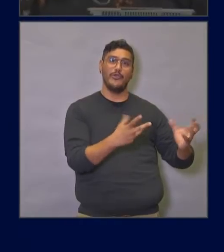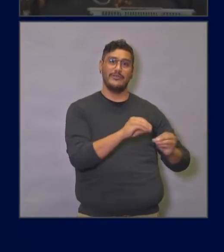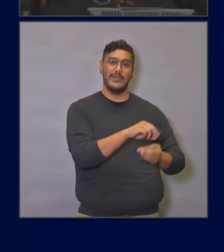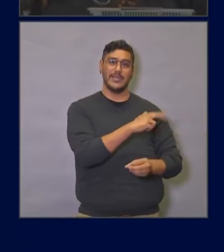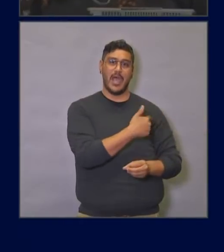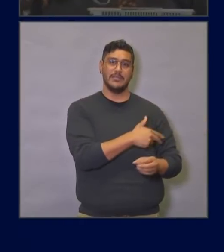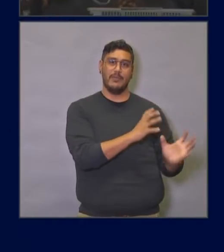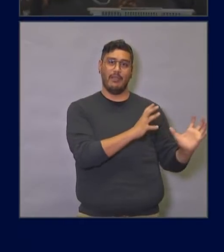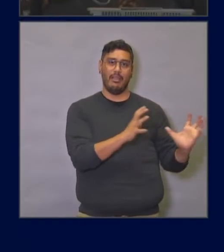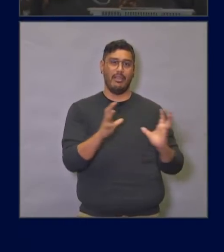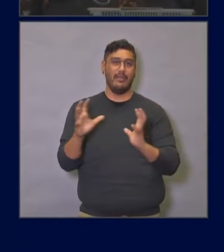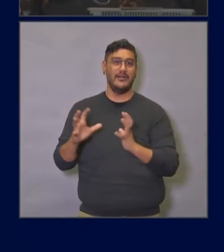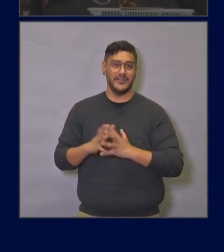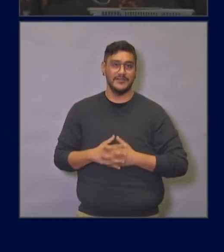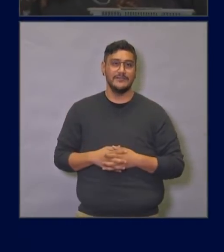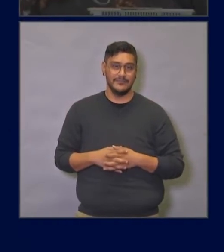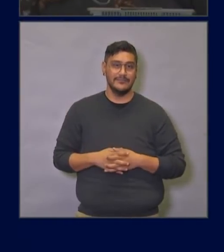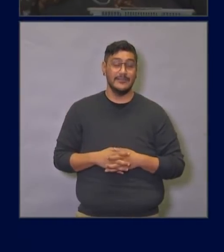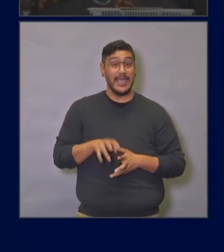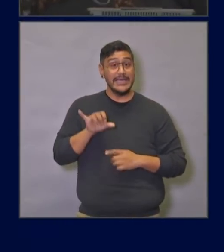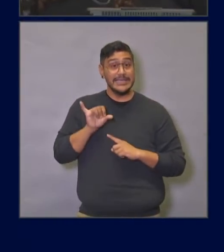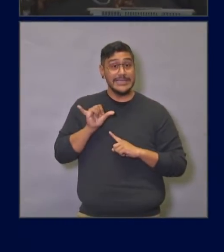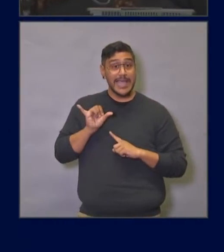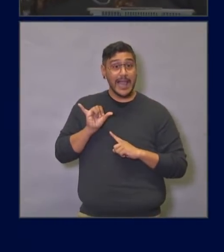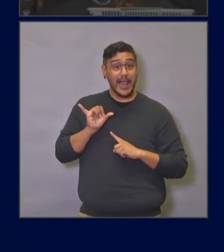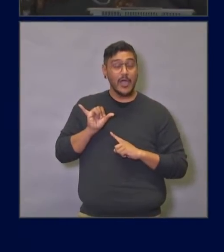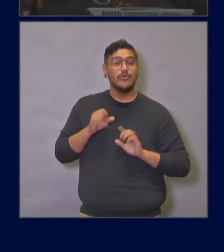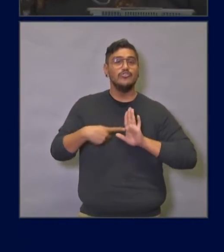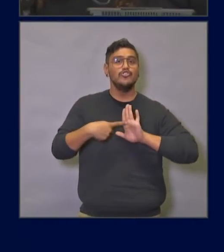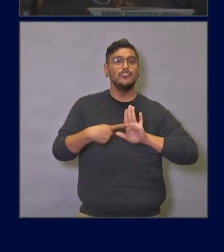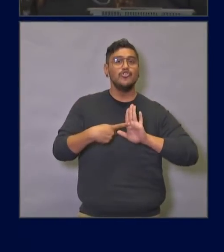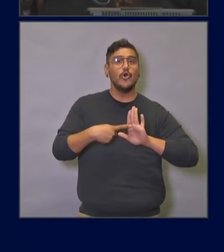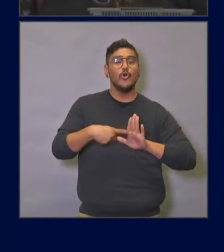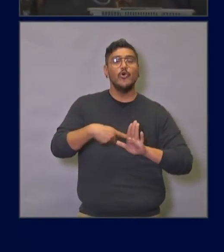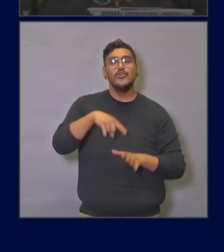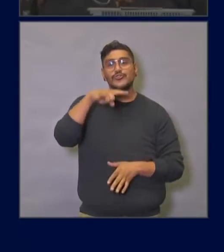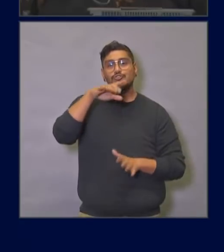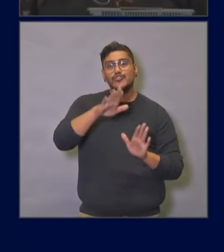hospitalizados. La línea amarilla representa a niños de 0 a